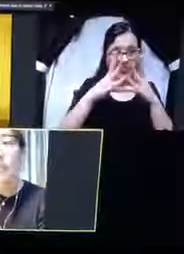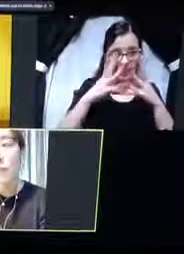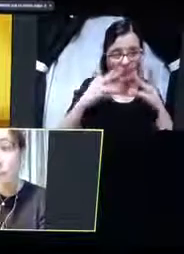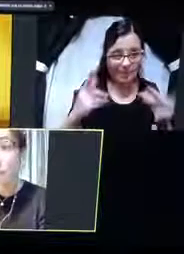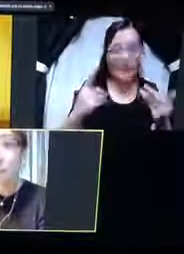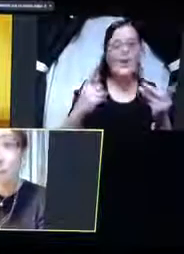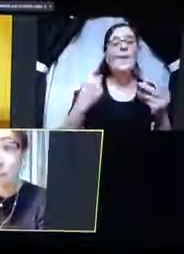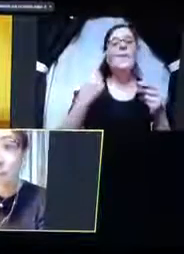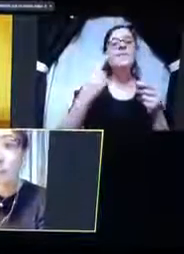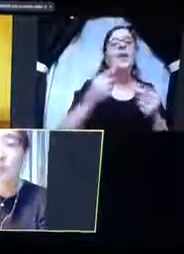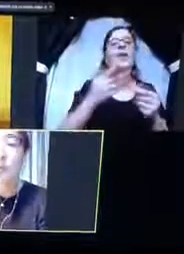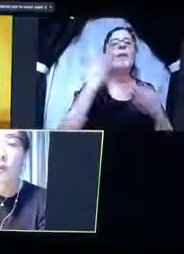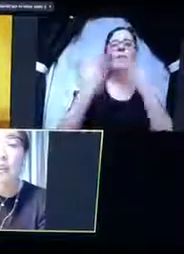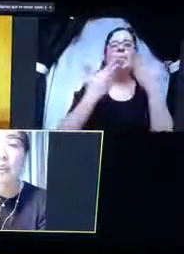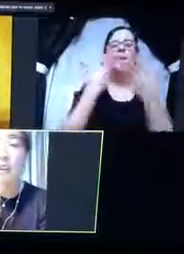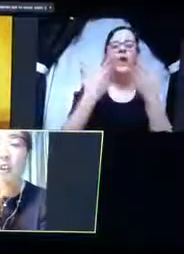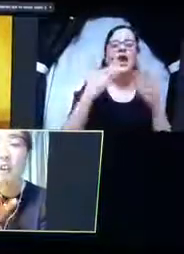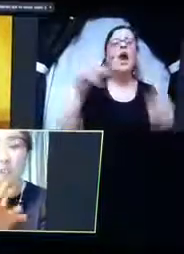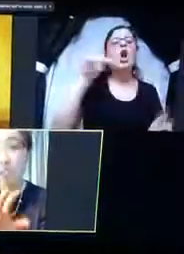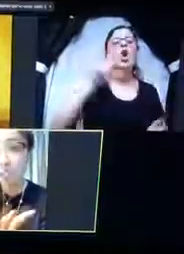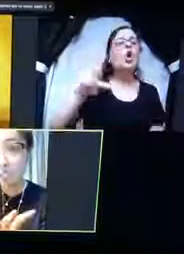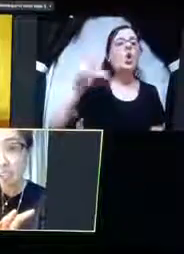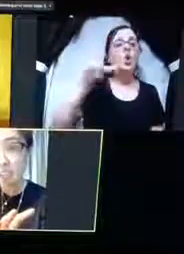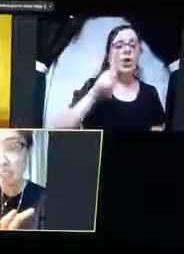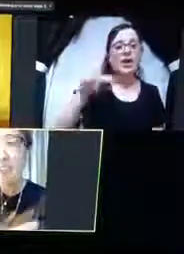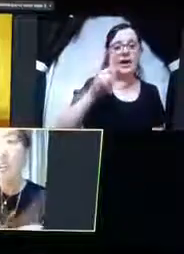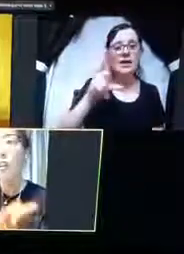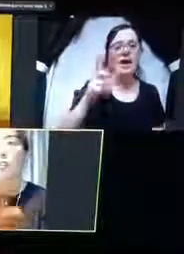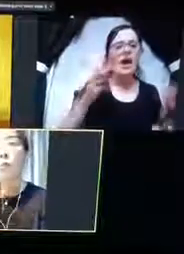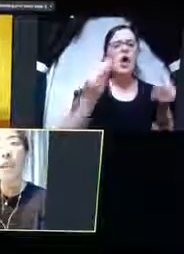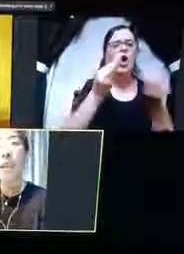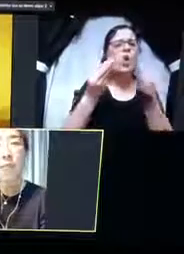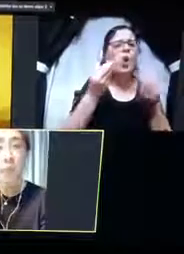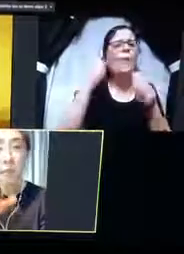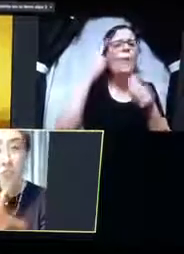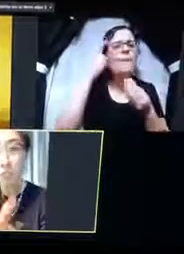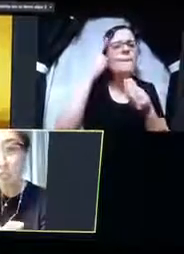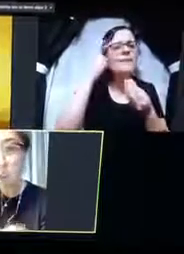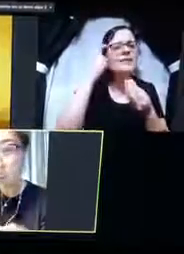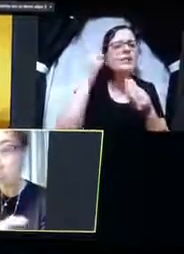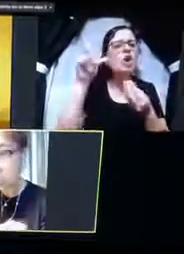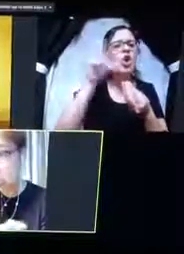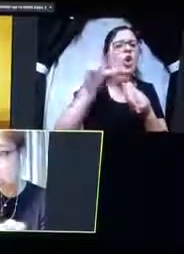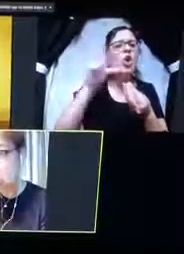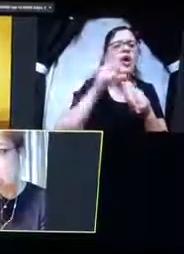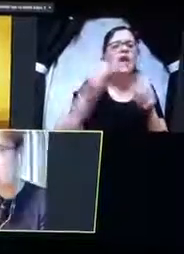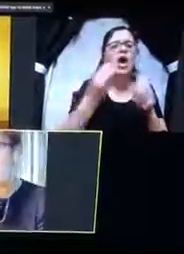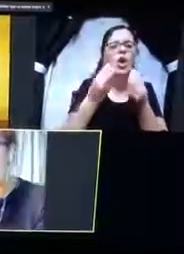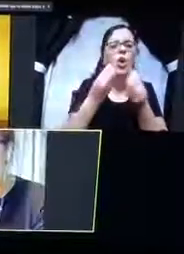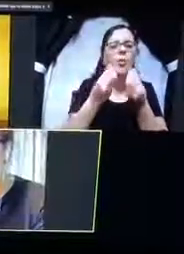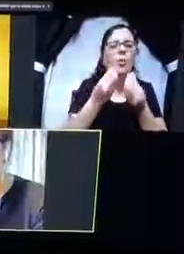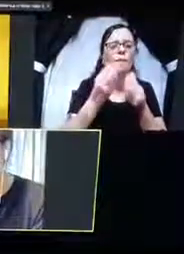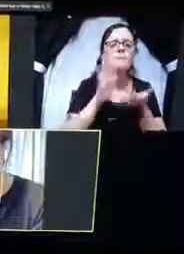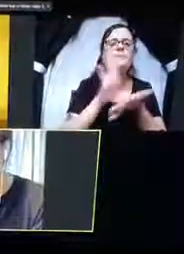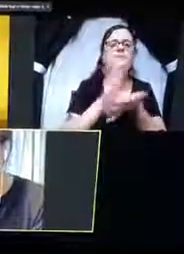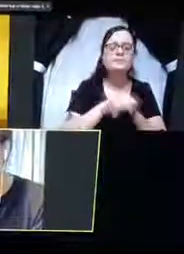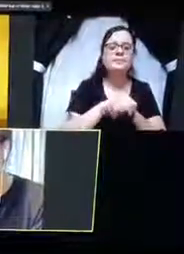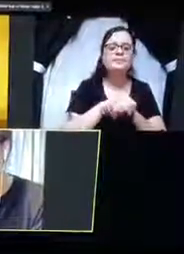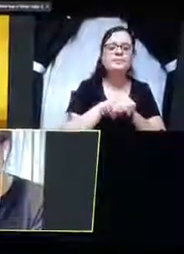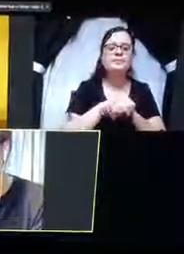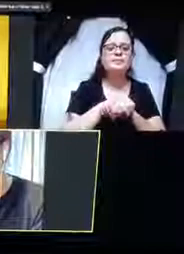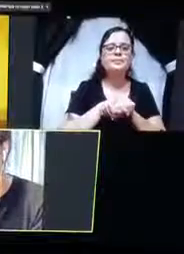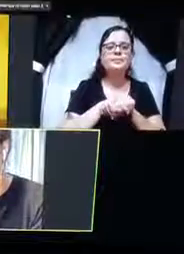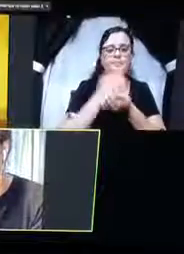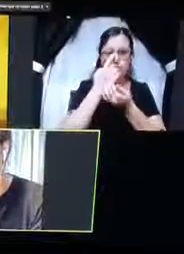sobre cómo es, porque preguntaron mucho sobre logogenia, cómo es la formación de logogenia, y no sé si me estoy olvidando